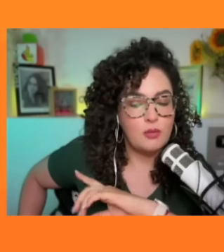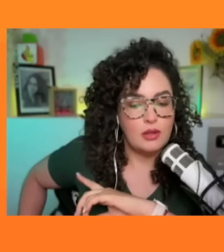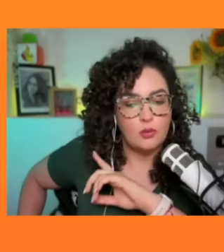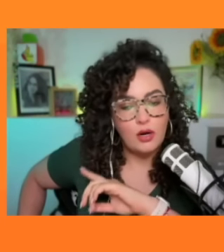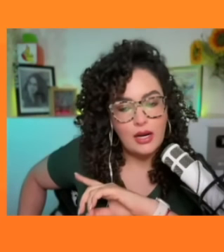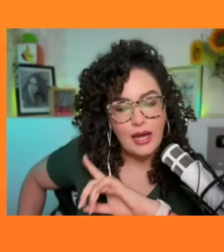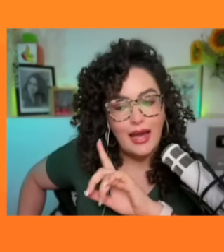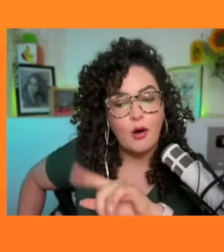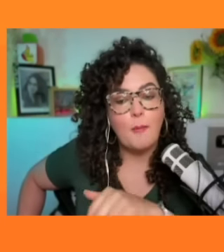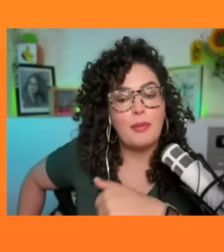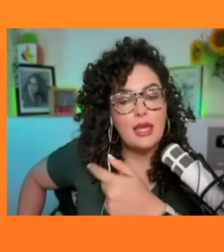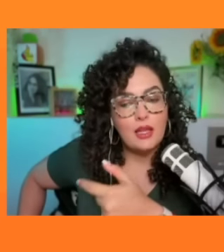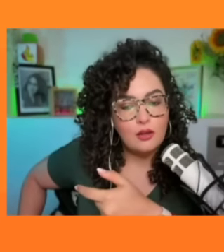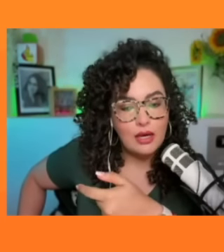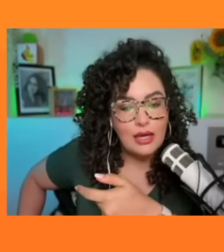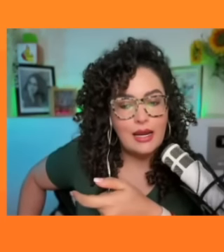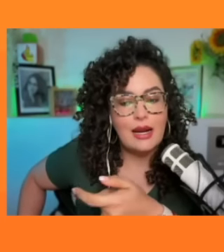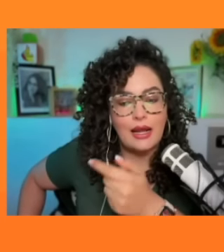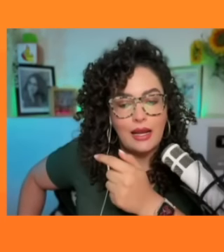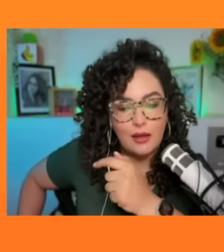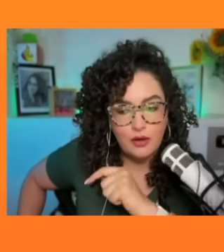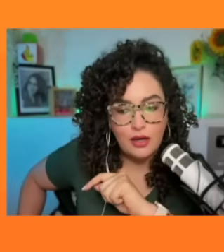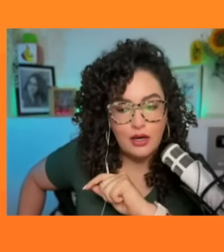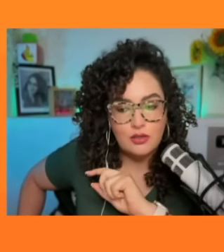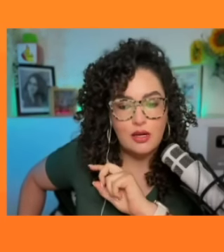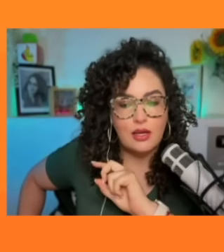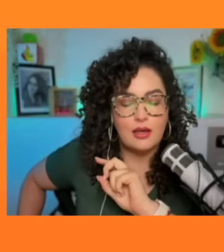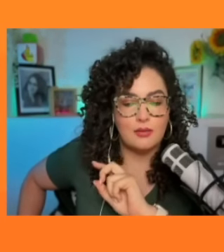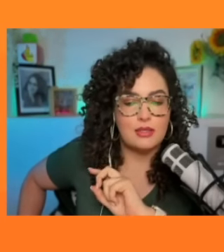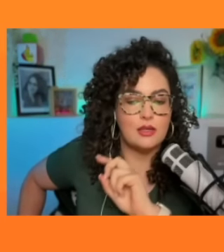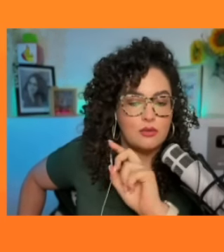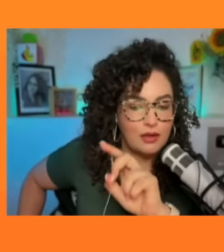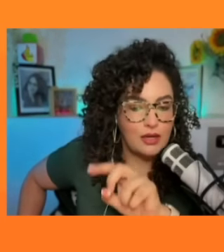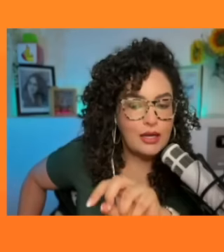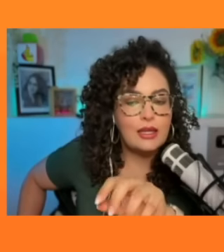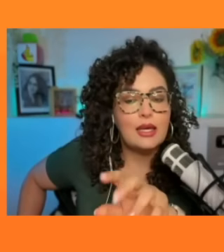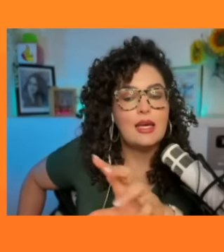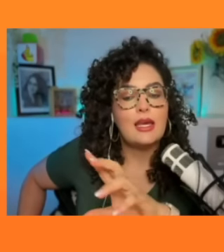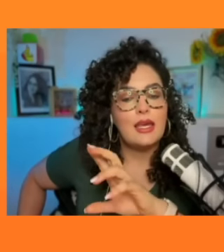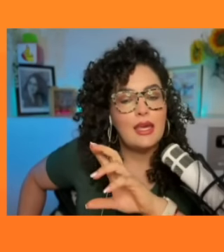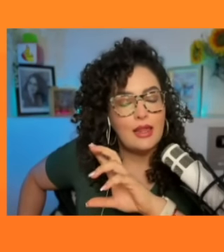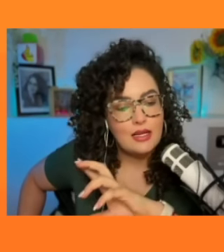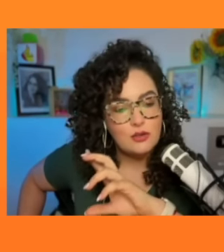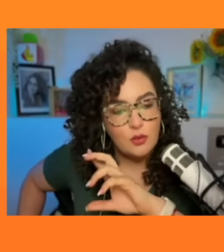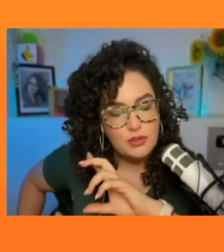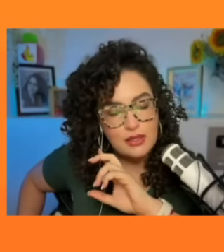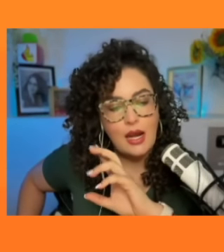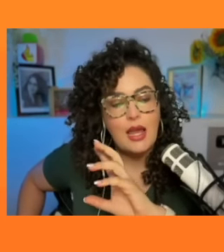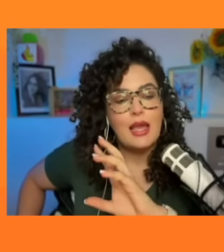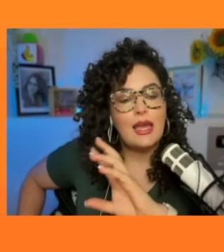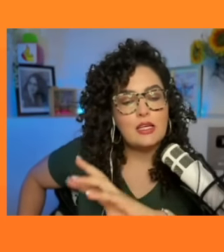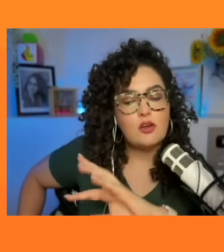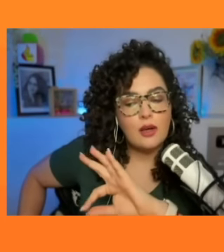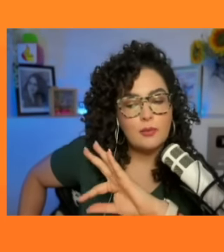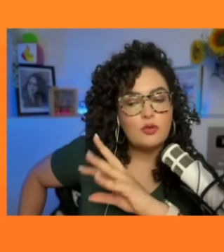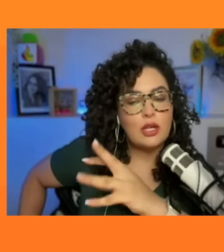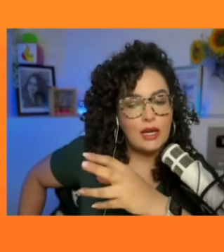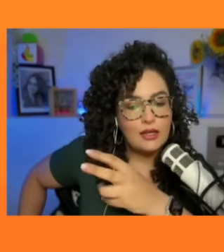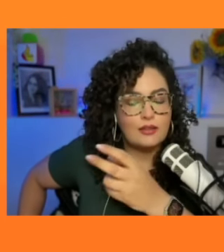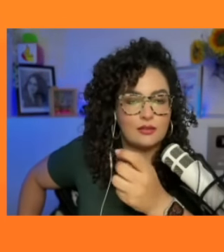partido Movimiento Morena, acompañando el relevo generacional que encabeza Luisa María Alcalde y Andrés López Beltrán. ¿Qué es lo